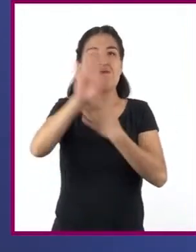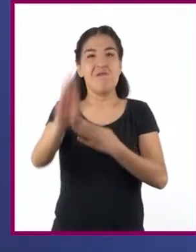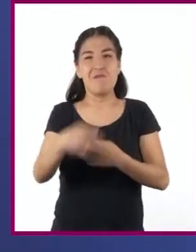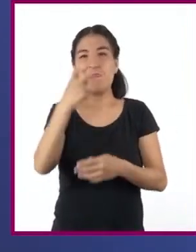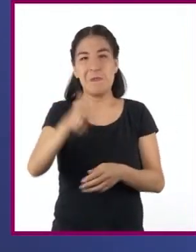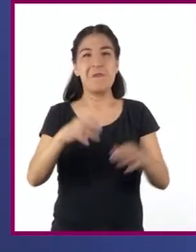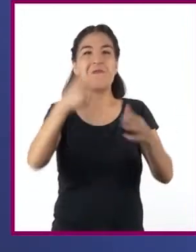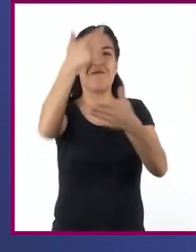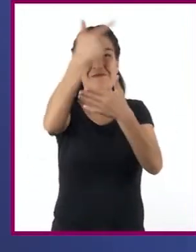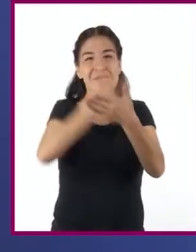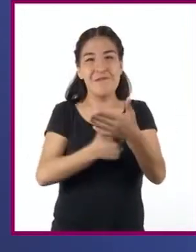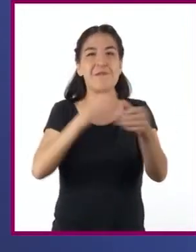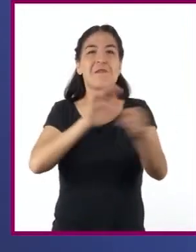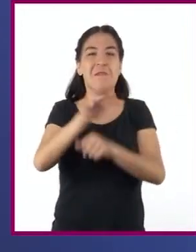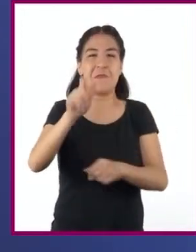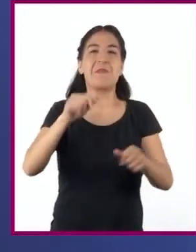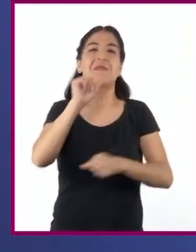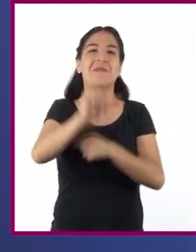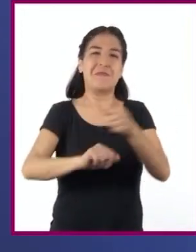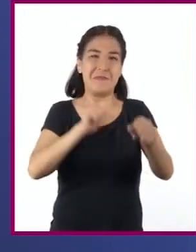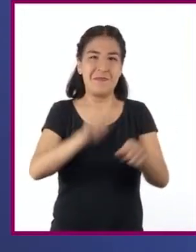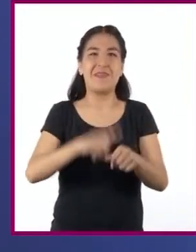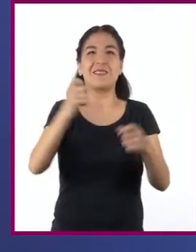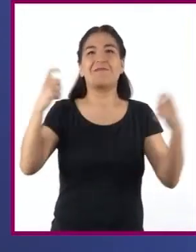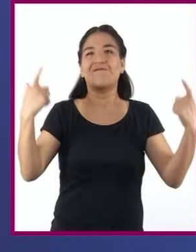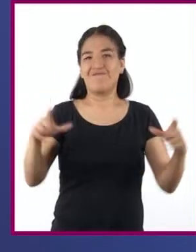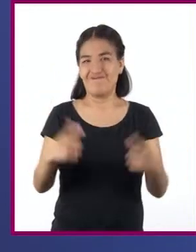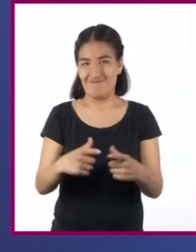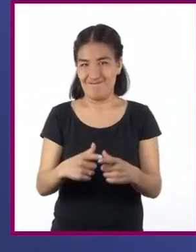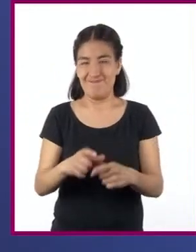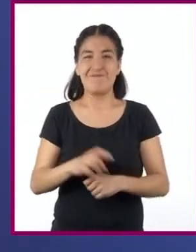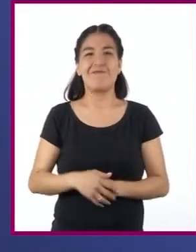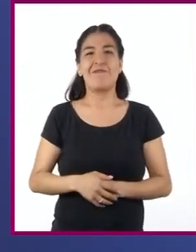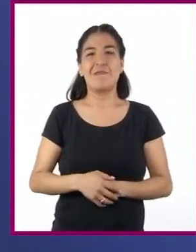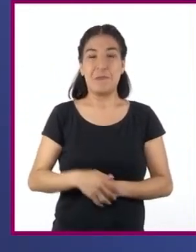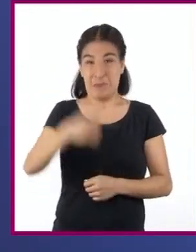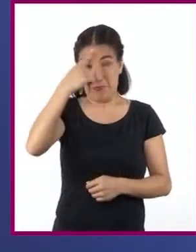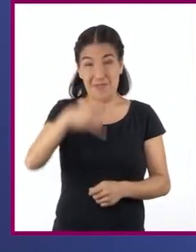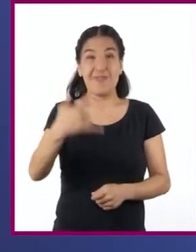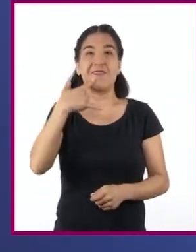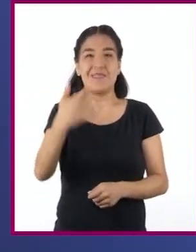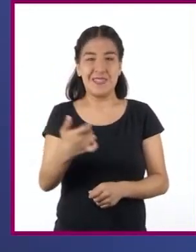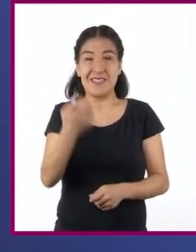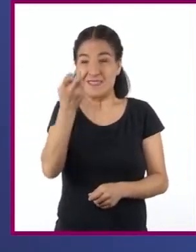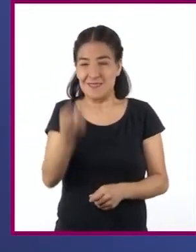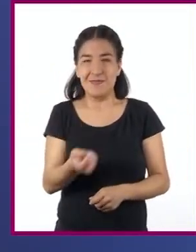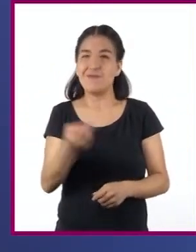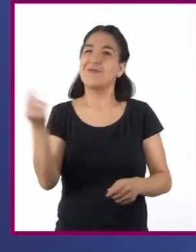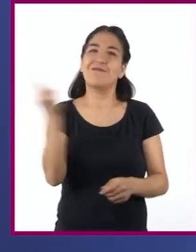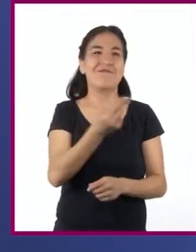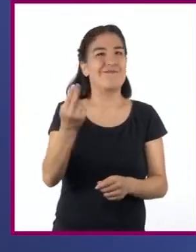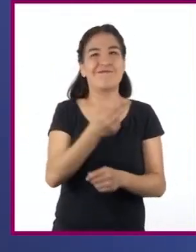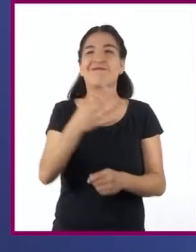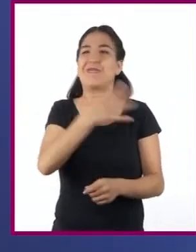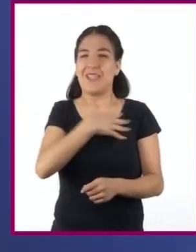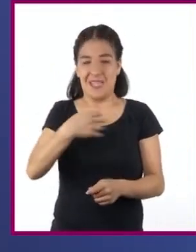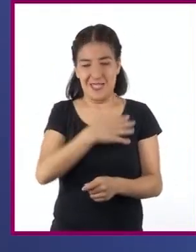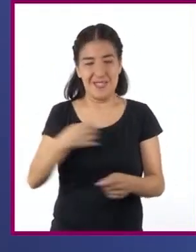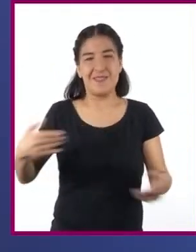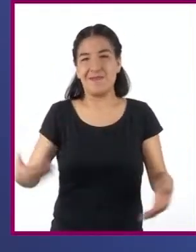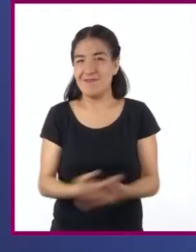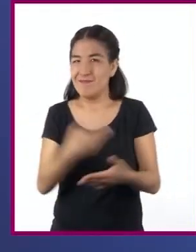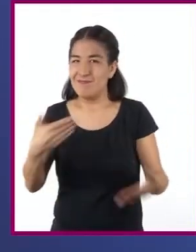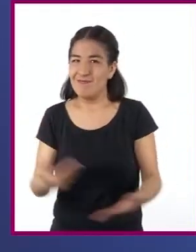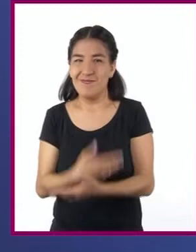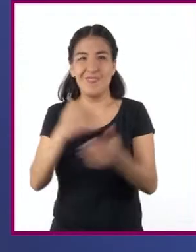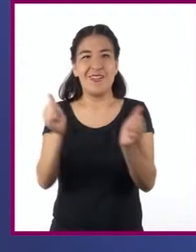la lista de animales en peligro de extinción. Y para lograrlo, es fundamental que tengan hijos y que lo mismo